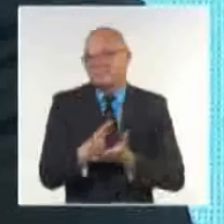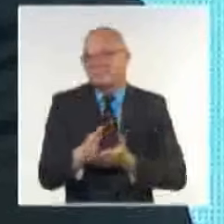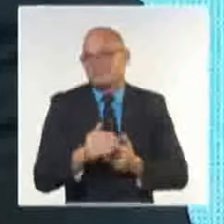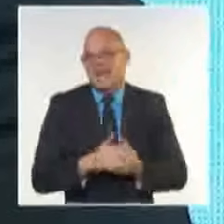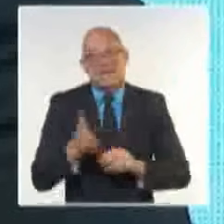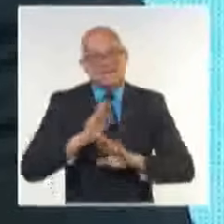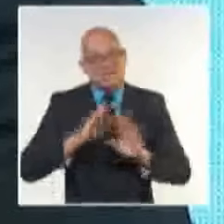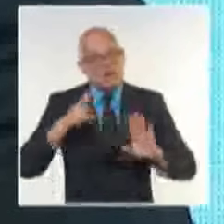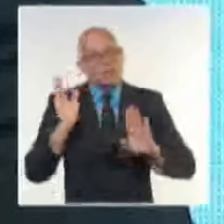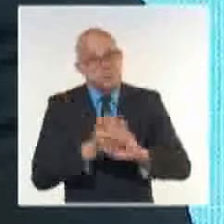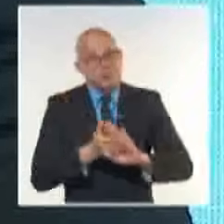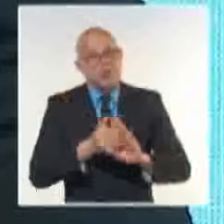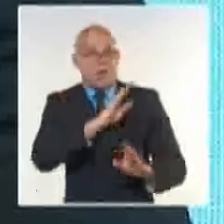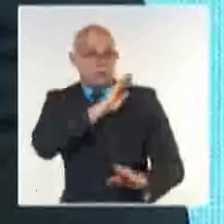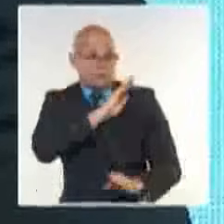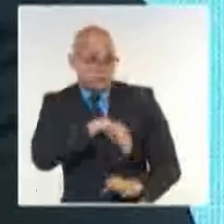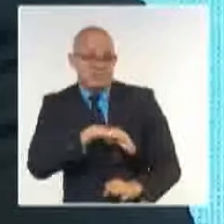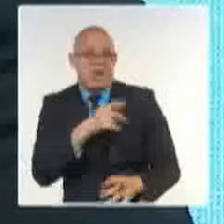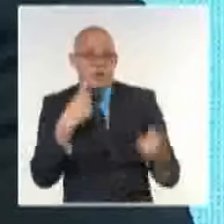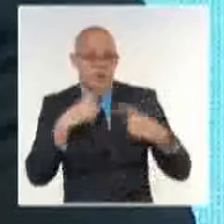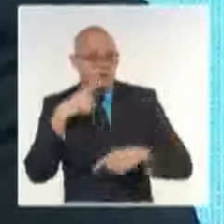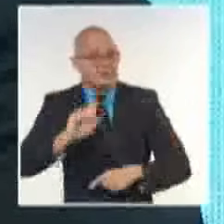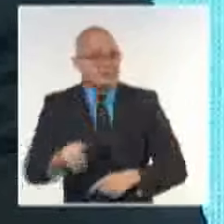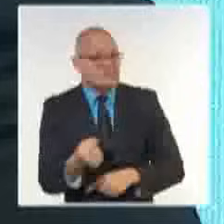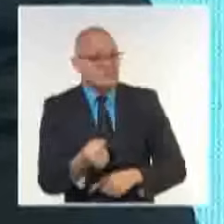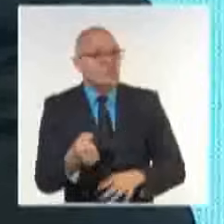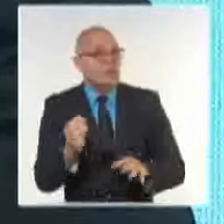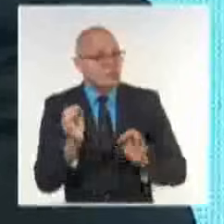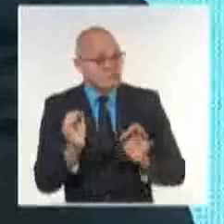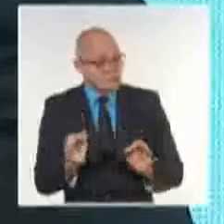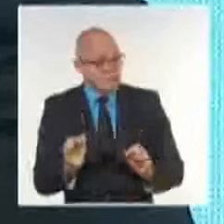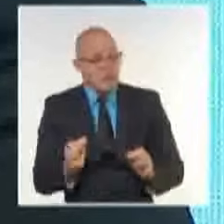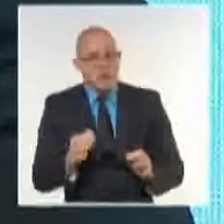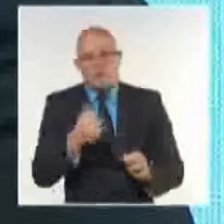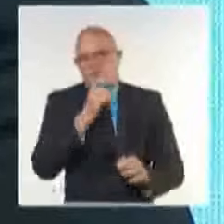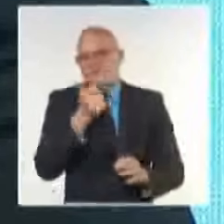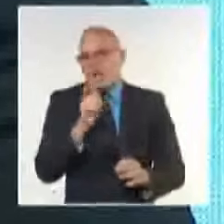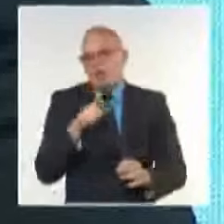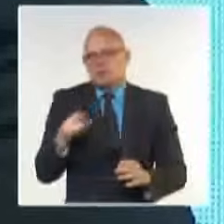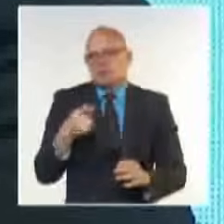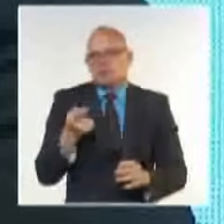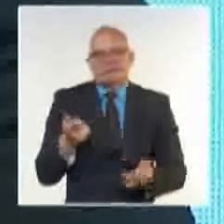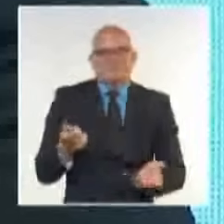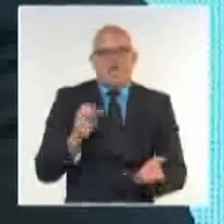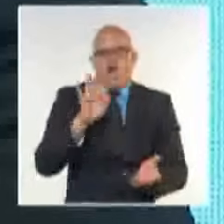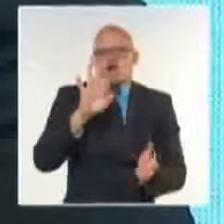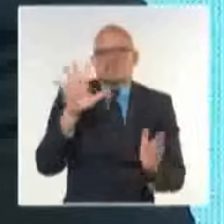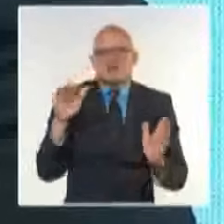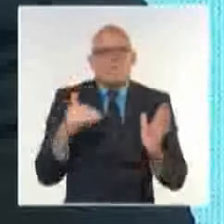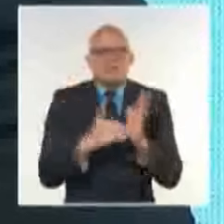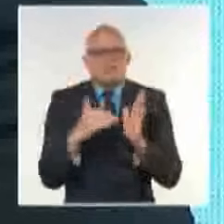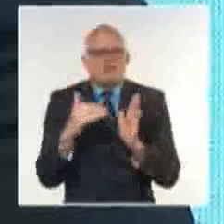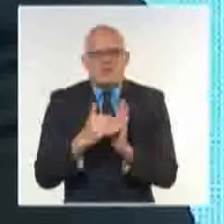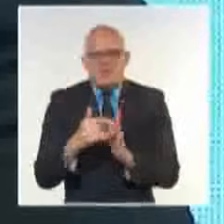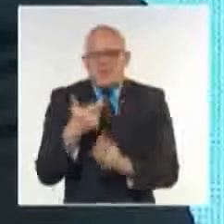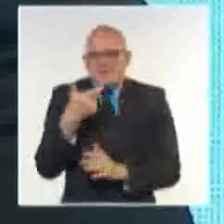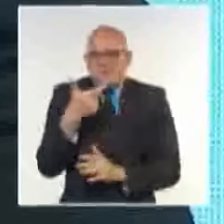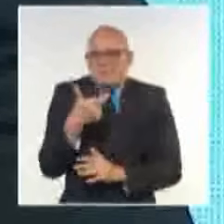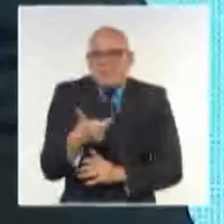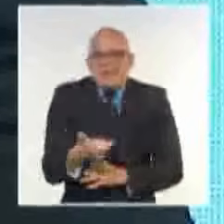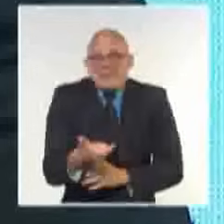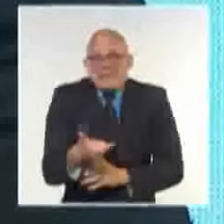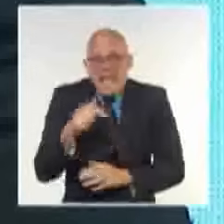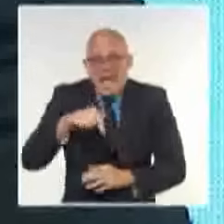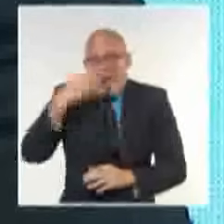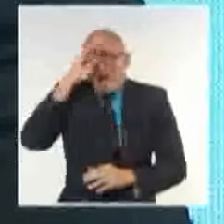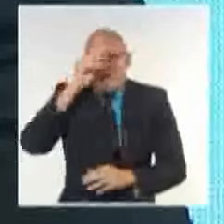que hay que decir que fueran de las más duras que había que aplicar, porque realmente, como usted plantea, en medio de la situación económica que nosotros estamos atravesando,